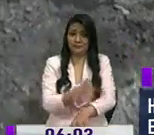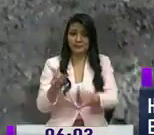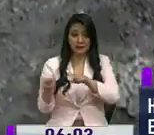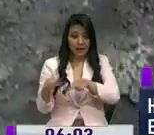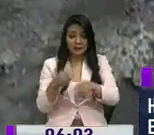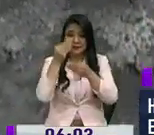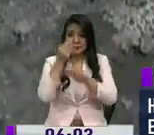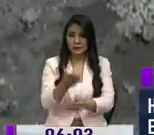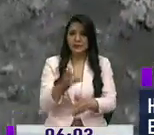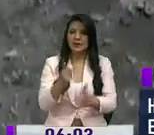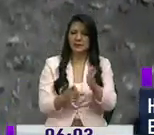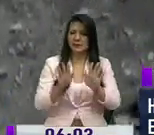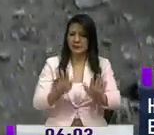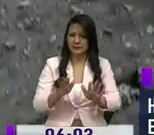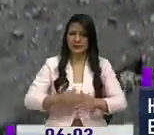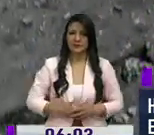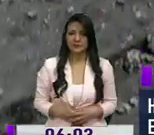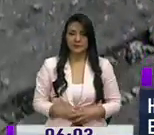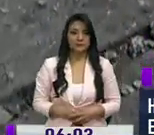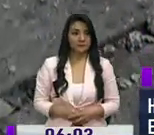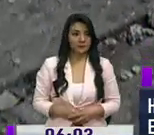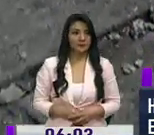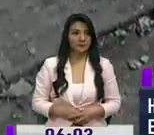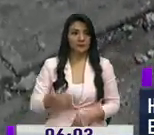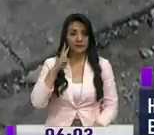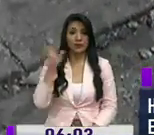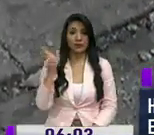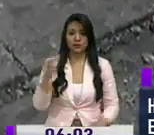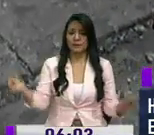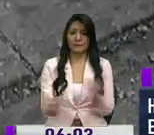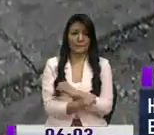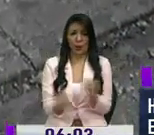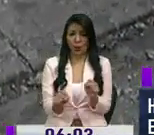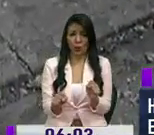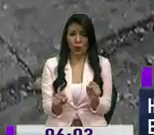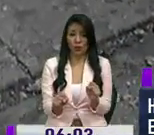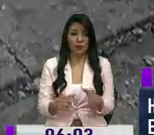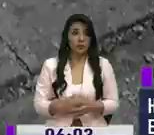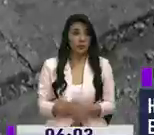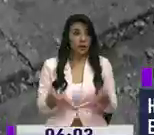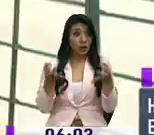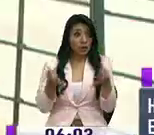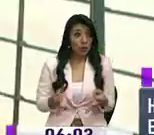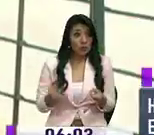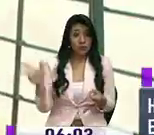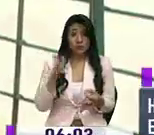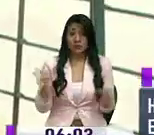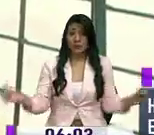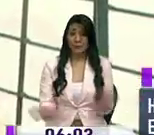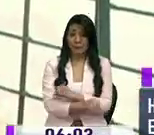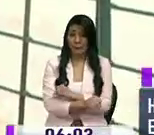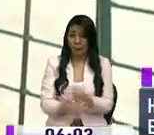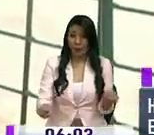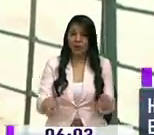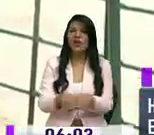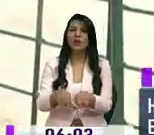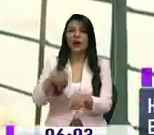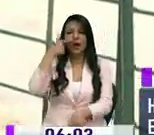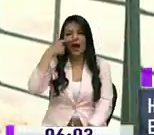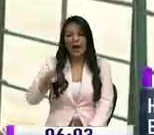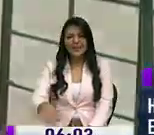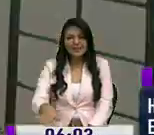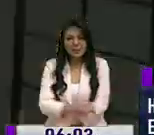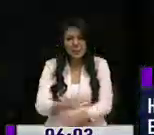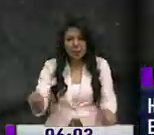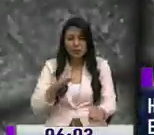testigos relataron lo ocurrido. El estruendo los alertó. Y de pronto, una explosión horrenda, como cuando explota un tanque de gas. Y me quedé sorda